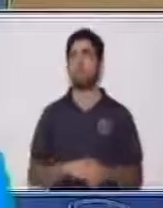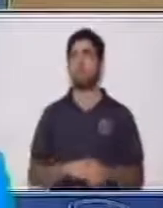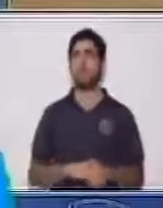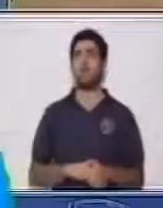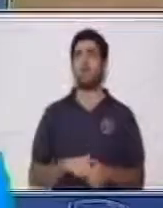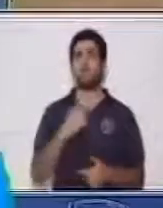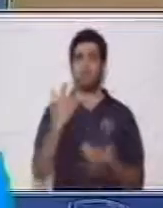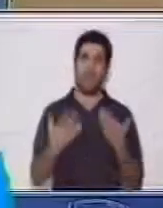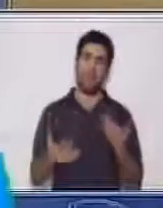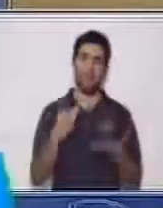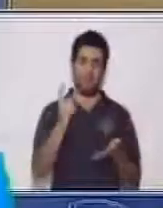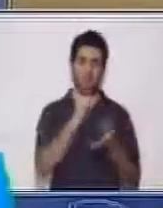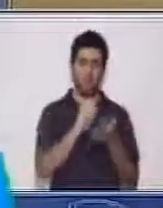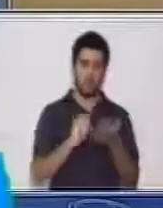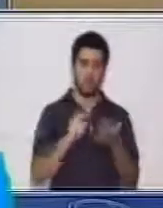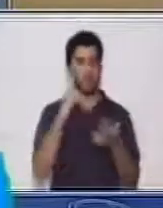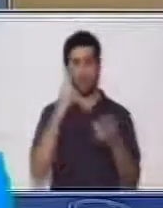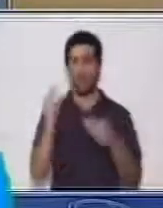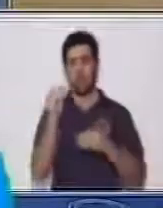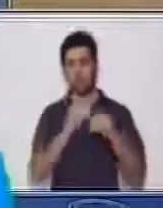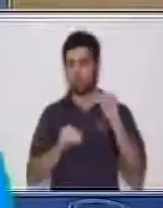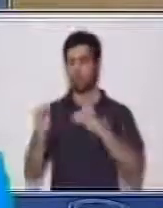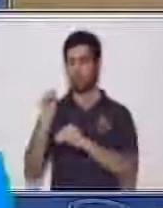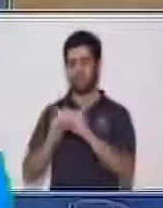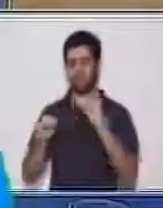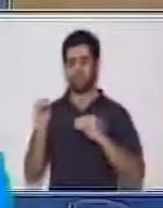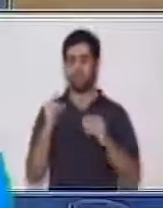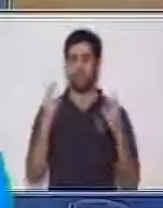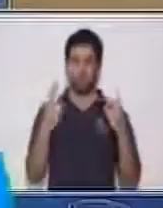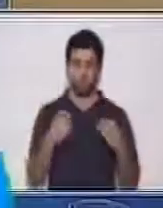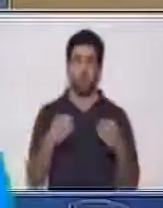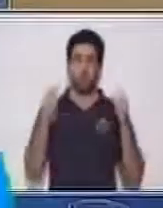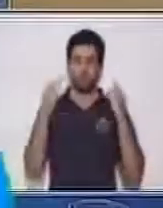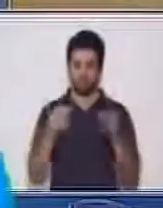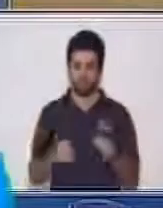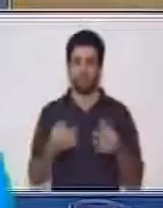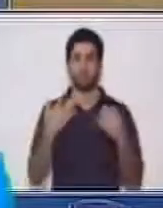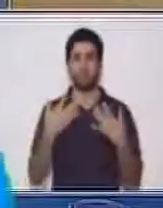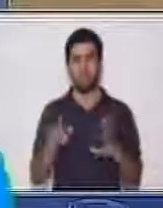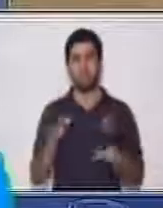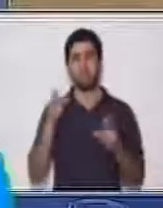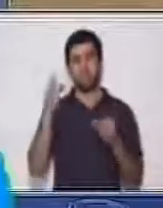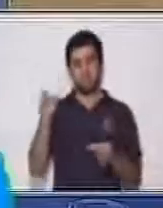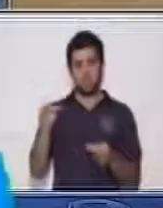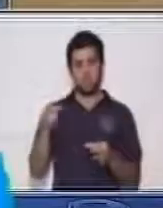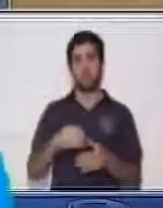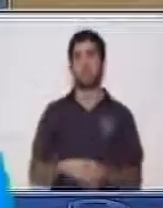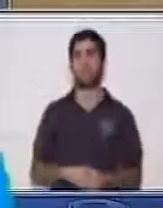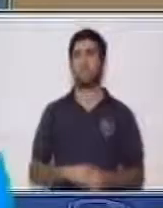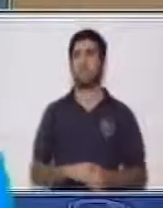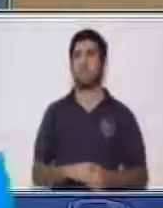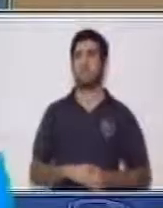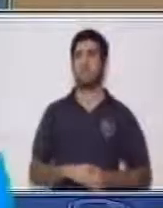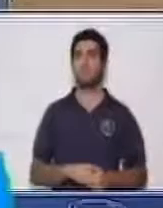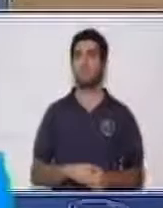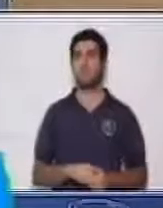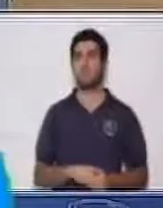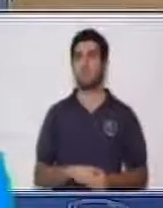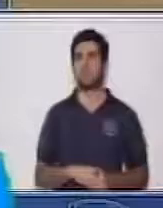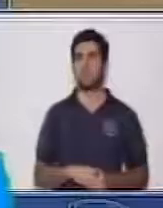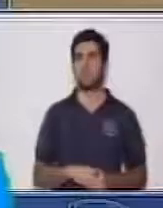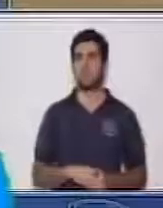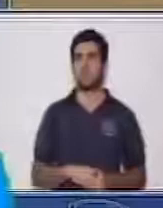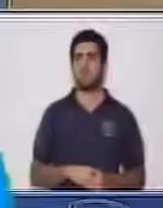lo escriban, lo lean y lo vuelvan a reescribir hasta que quede completamente ordenado y en secuencia lógica, que